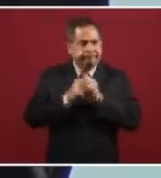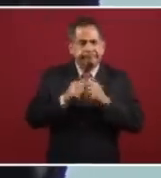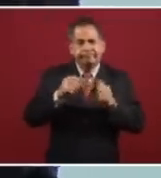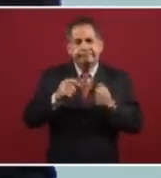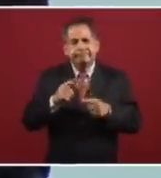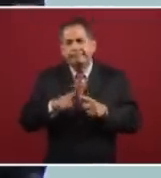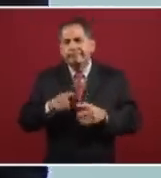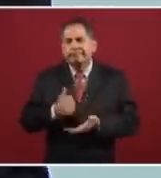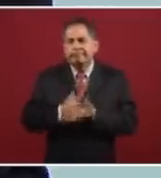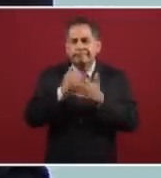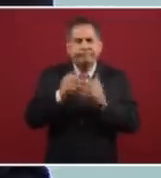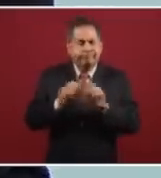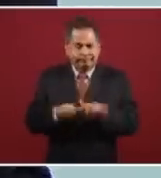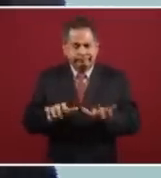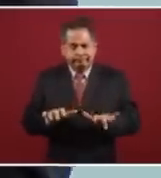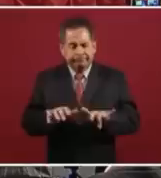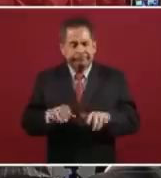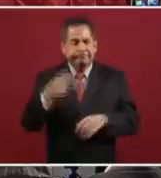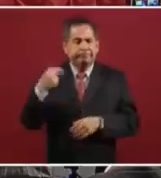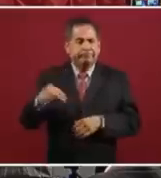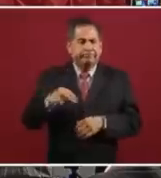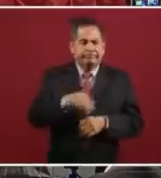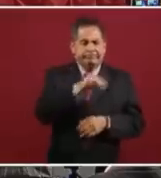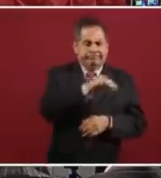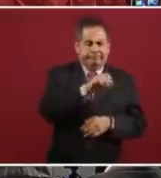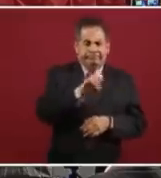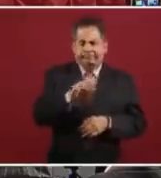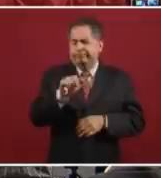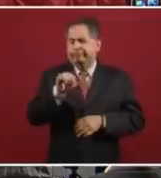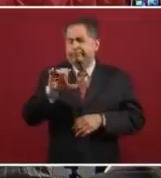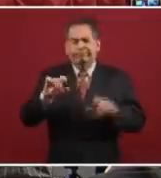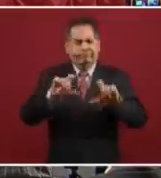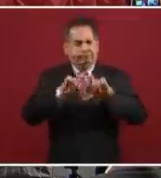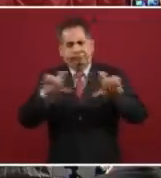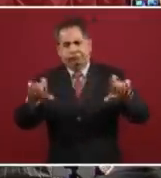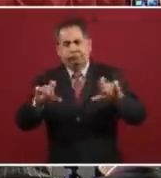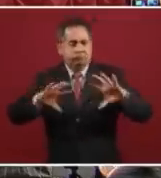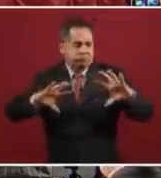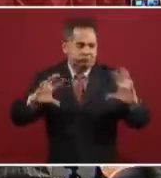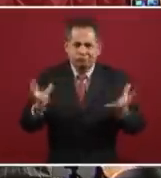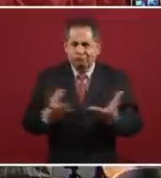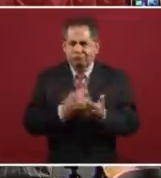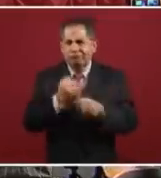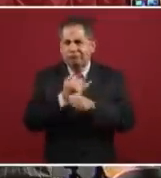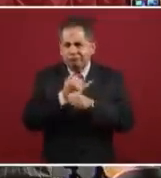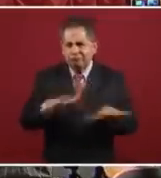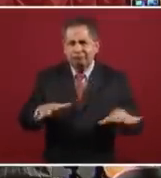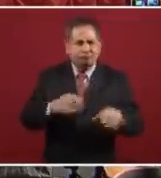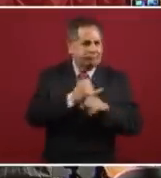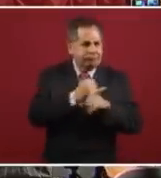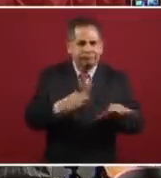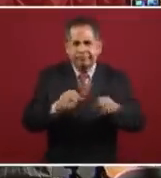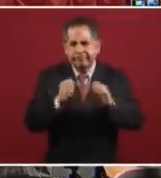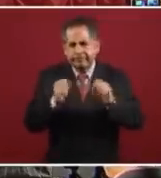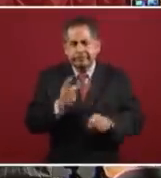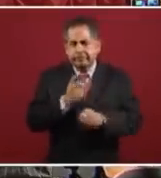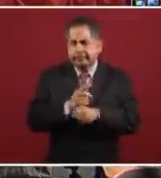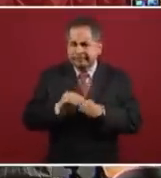con Plataforma México, de tal manera que toda esa información de seguridad que genera